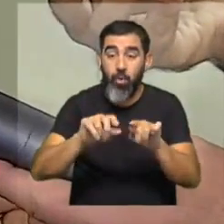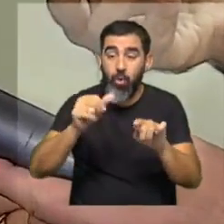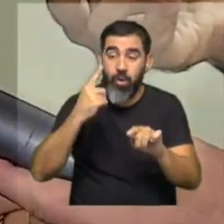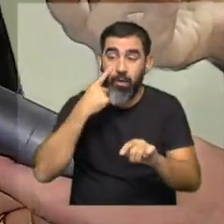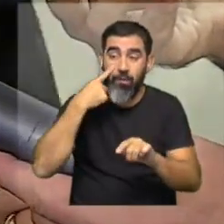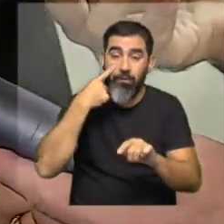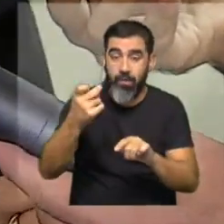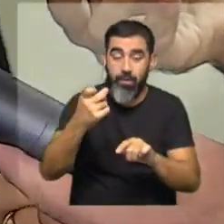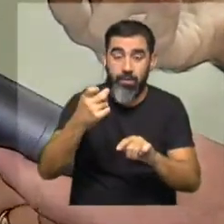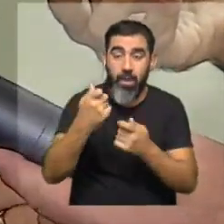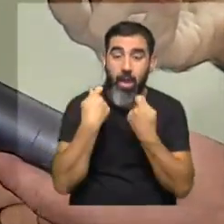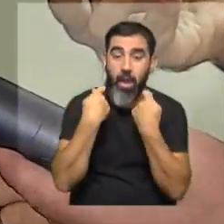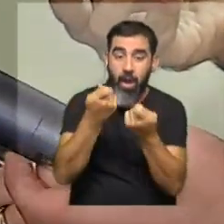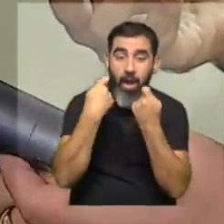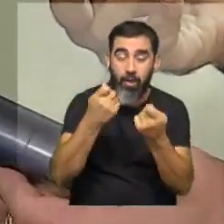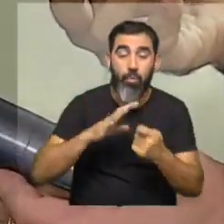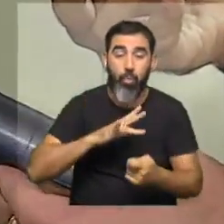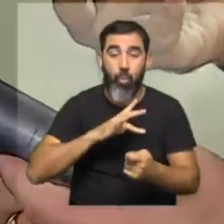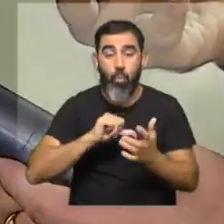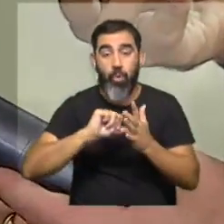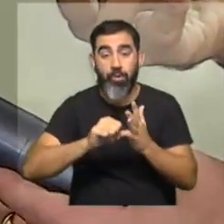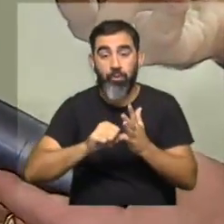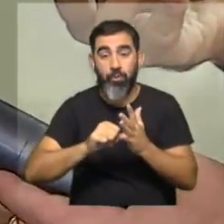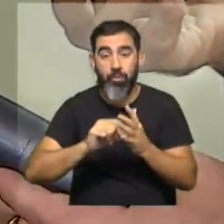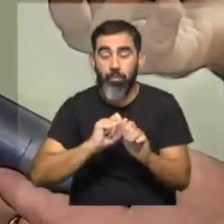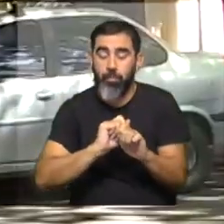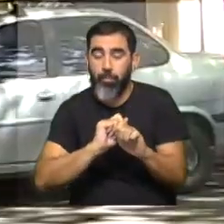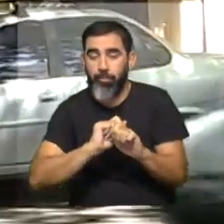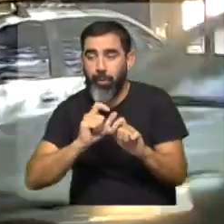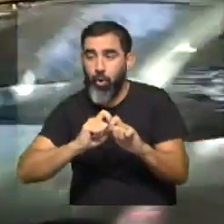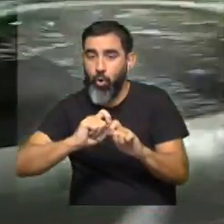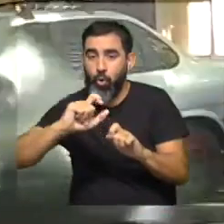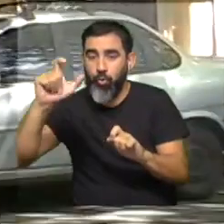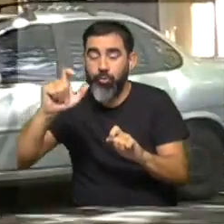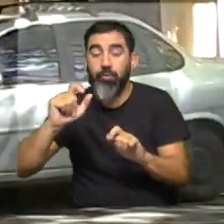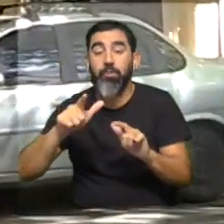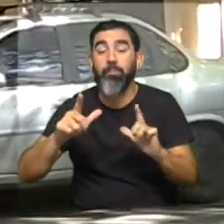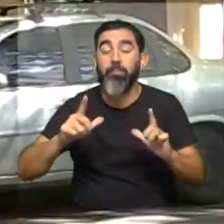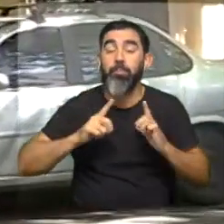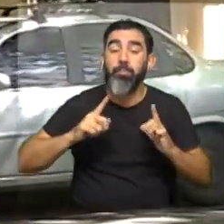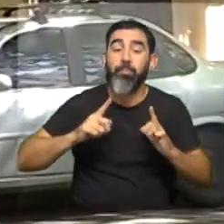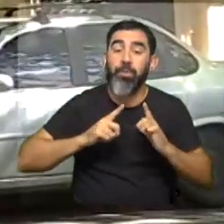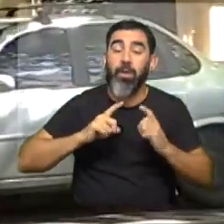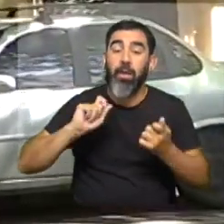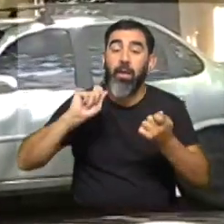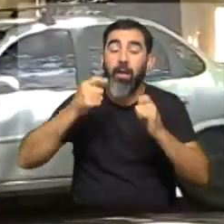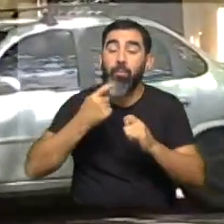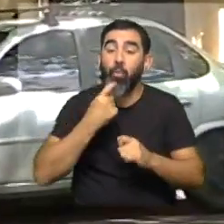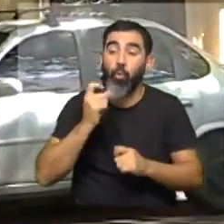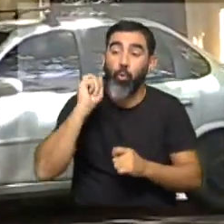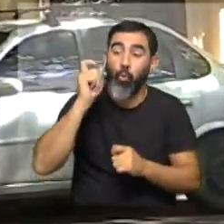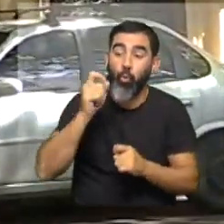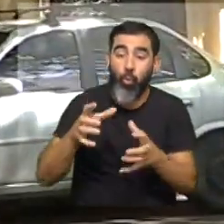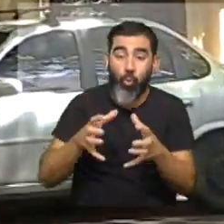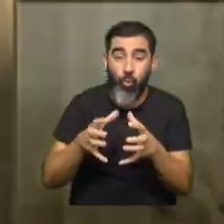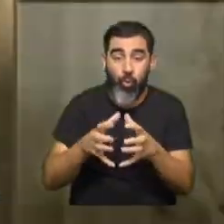evitar que el gasto en jubilaciones sea cada vez más alto. Mieres está esperanzado en que los cambios que ahora propone el